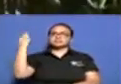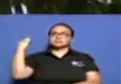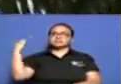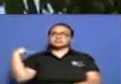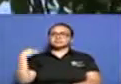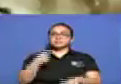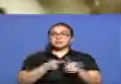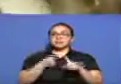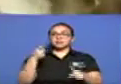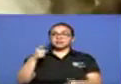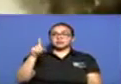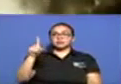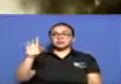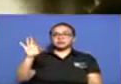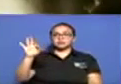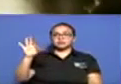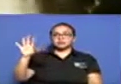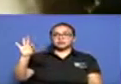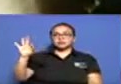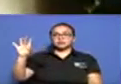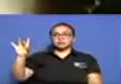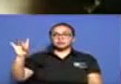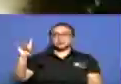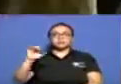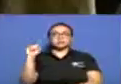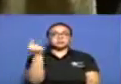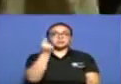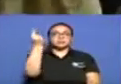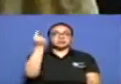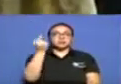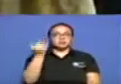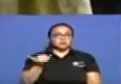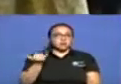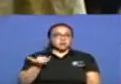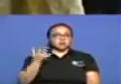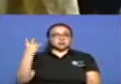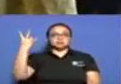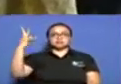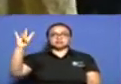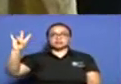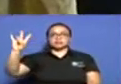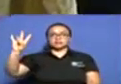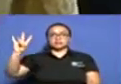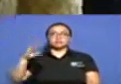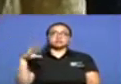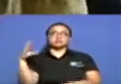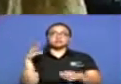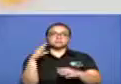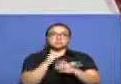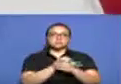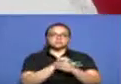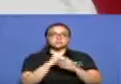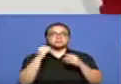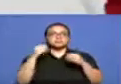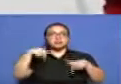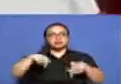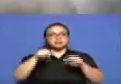de 1998 se hizo el primero y en esta oportunidad nos toca el séptimo a esta administración